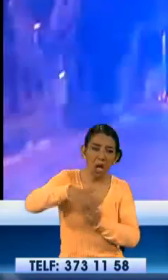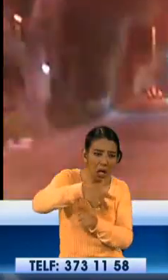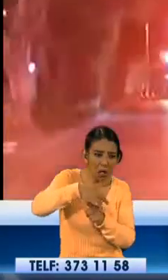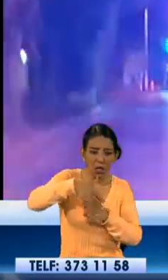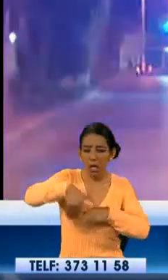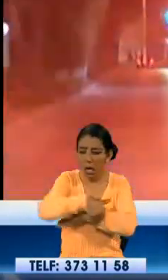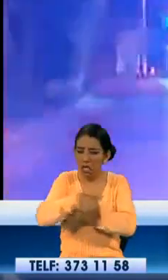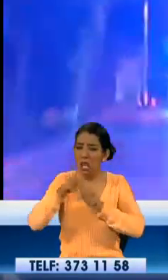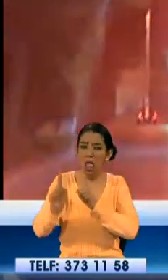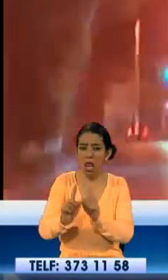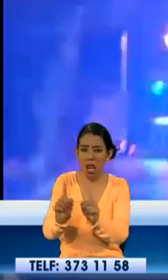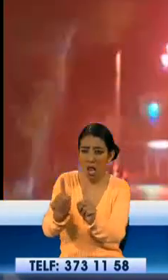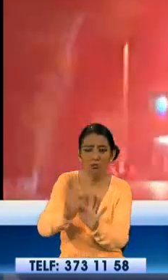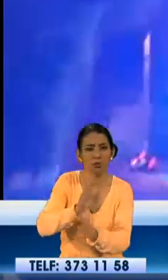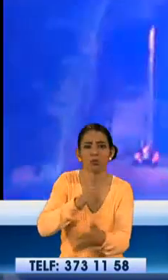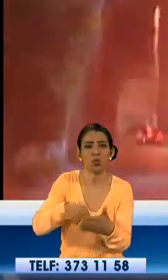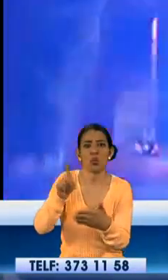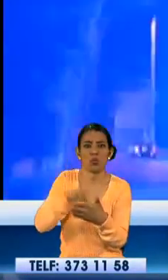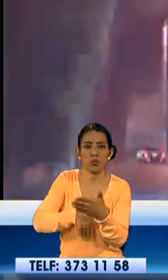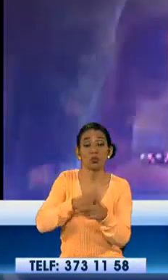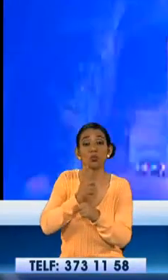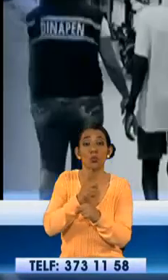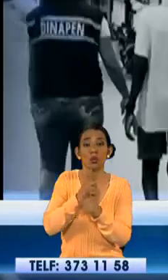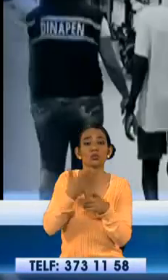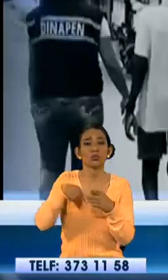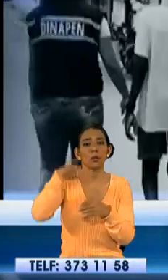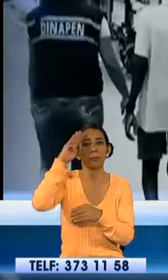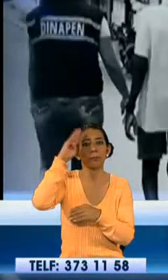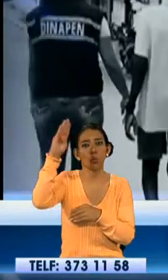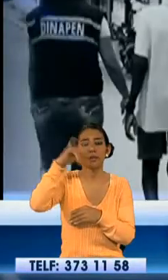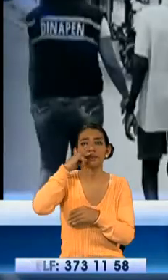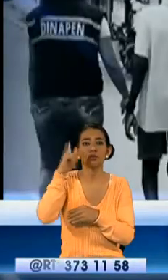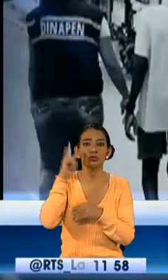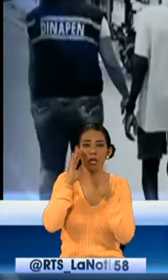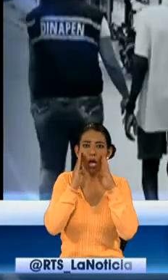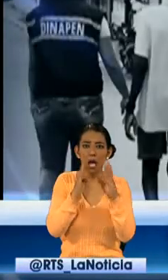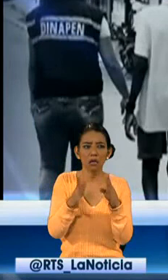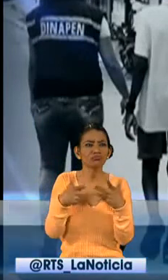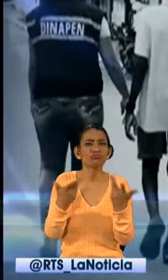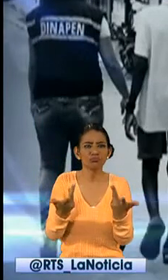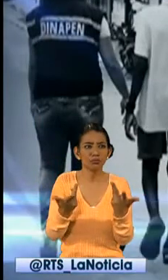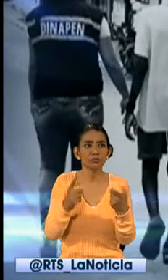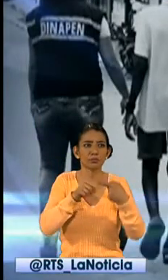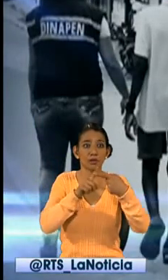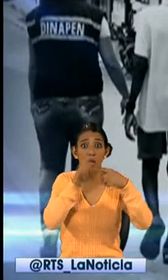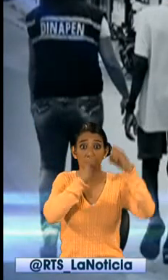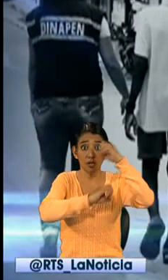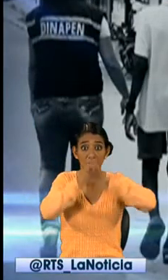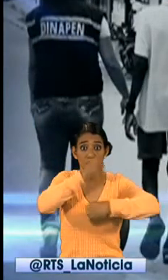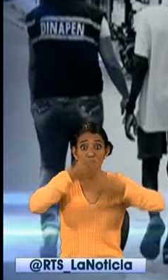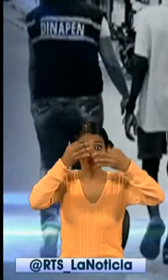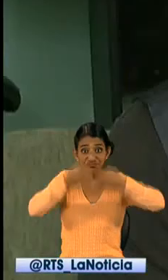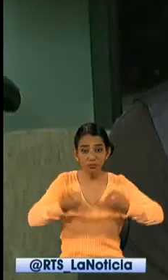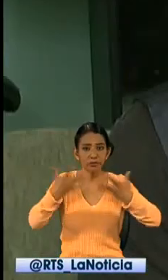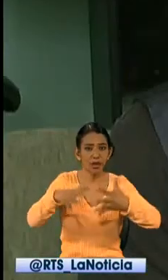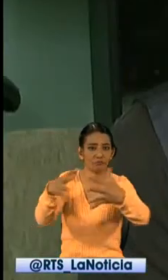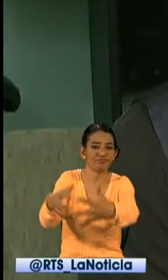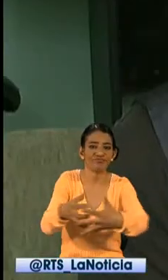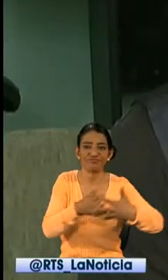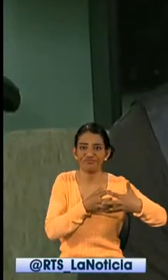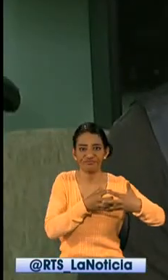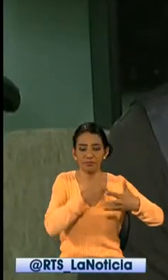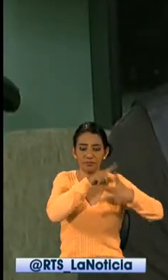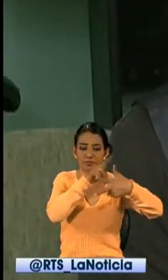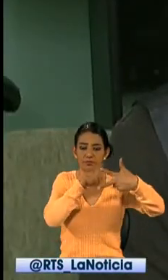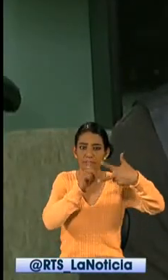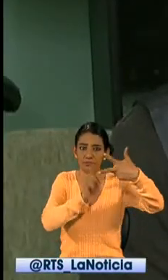la DINAPEN se ha dividido en 3 equipos, de observación, verificación y de intervención. En esta